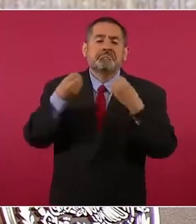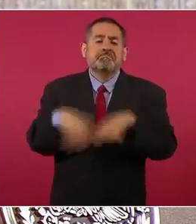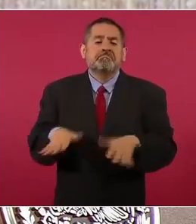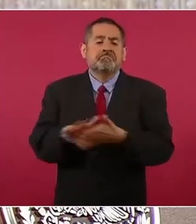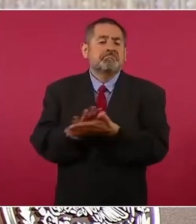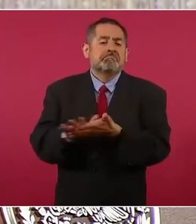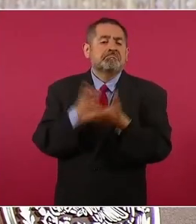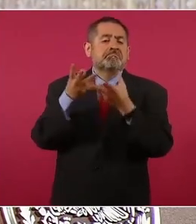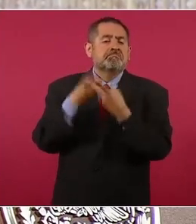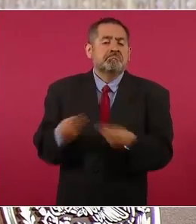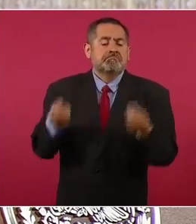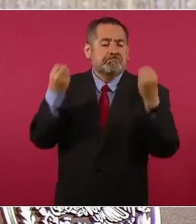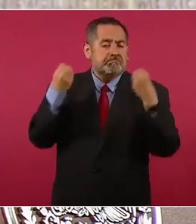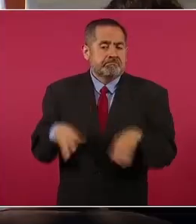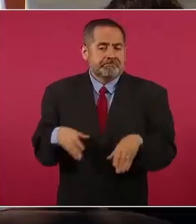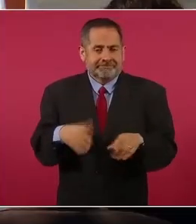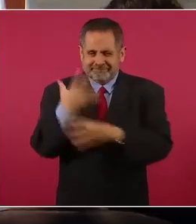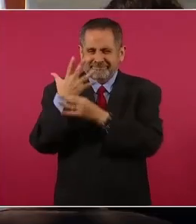Así fue, ¿no?